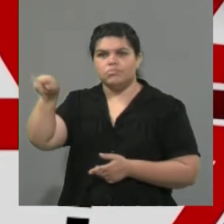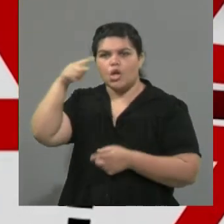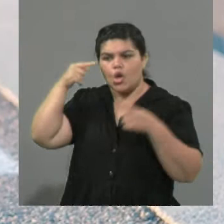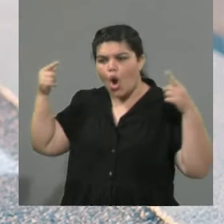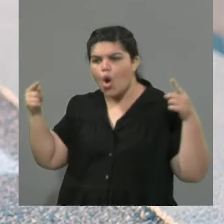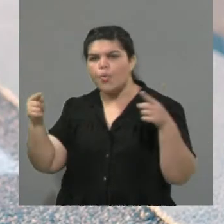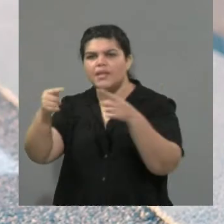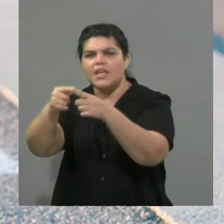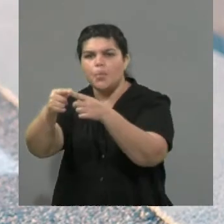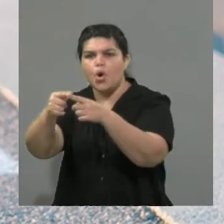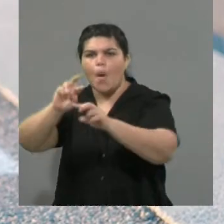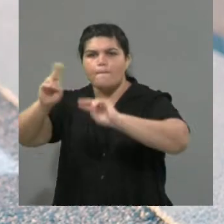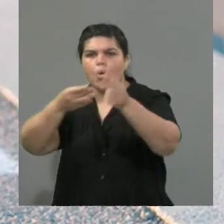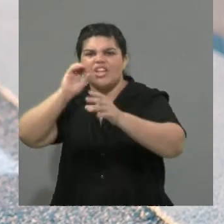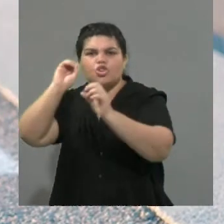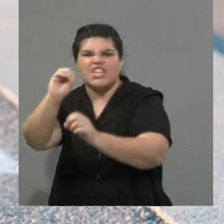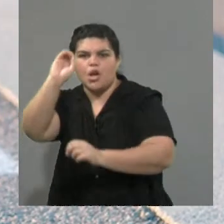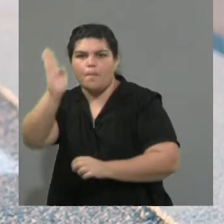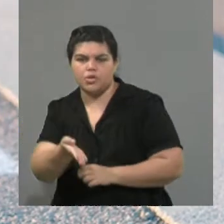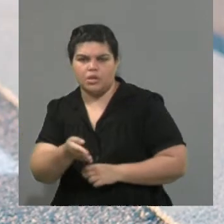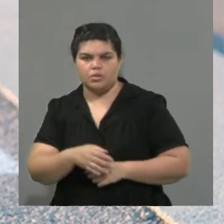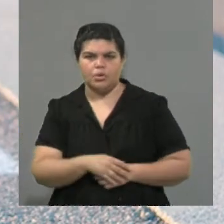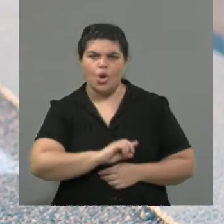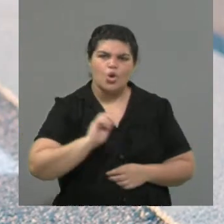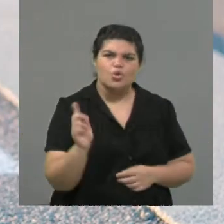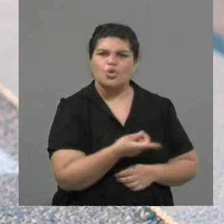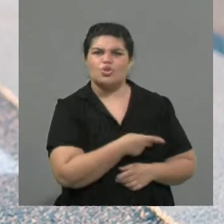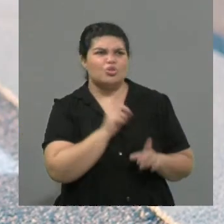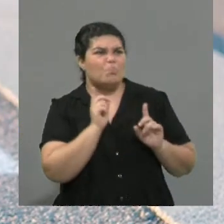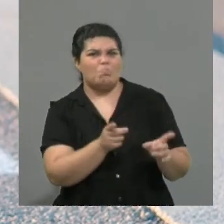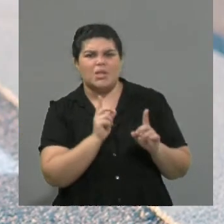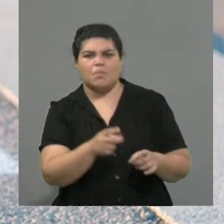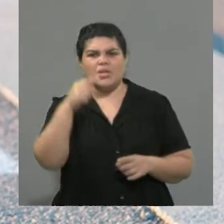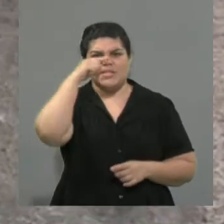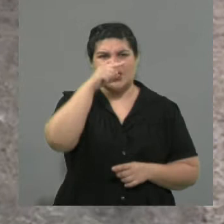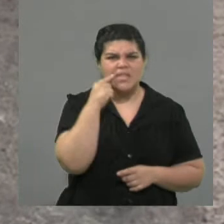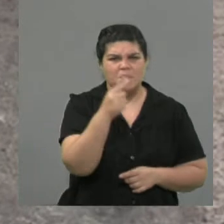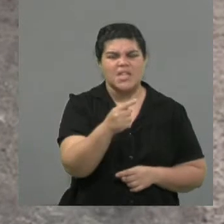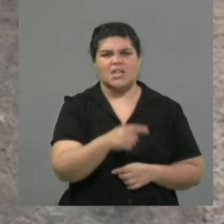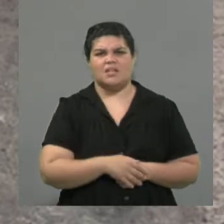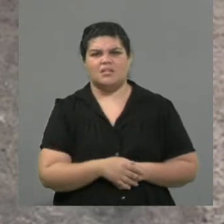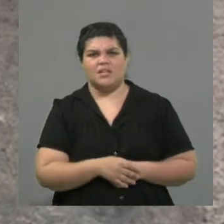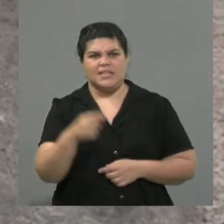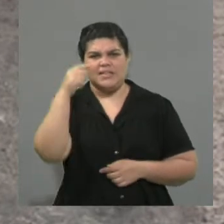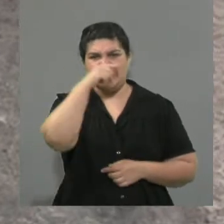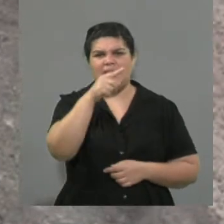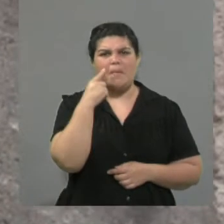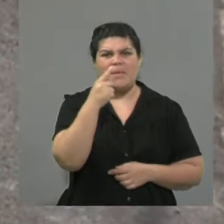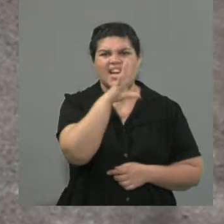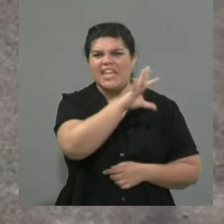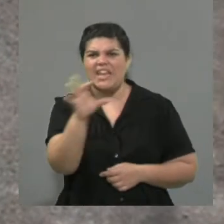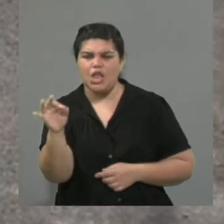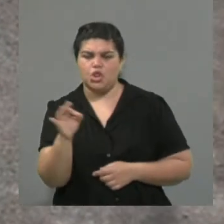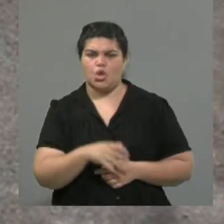que nosotros mantenemos nuestros niveles de mortalidad, 7.000, 7.500 habitantes por año, en su